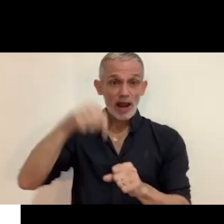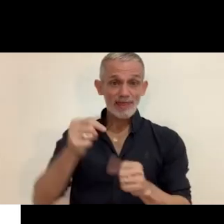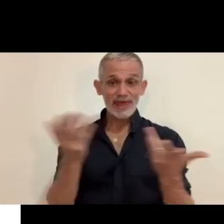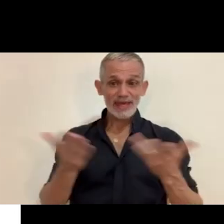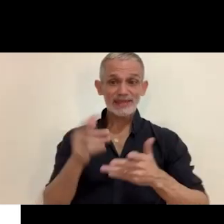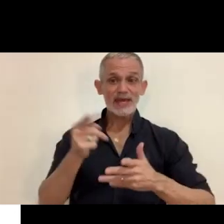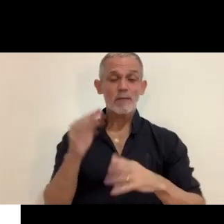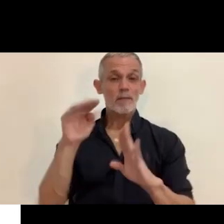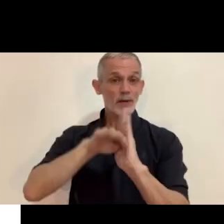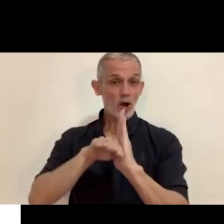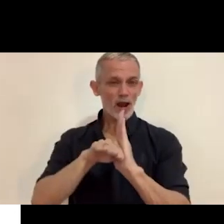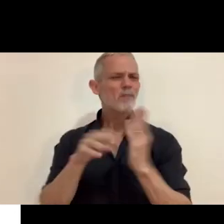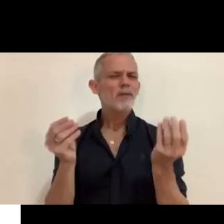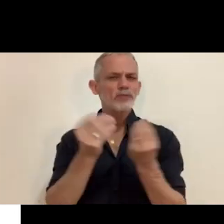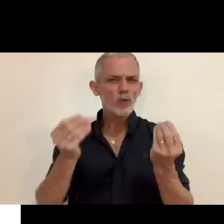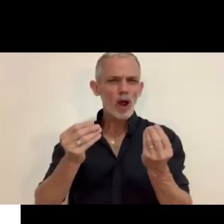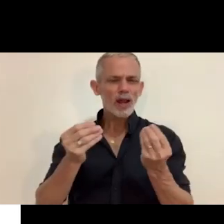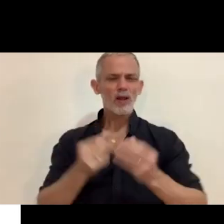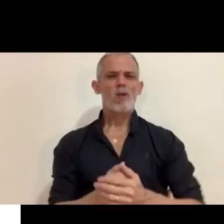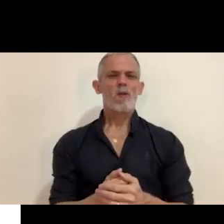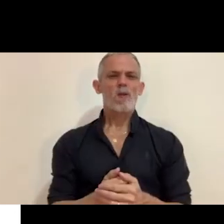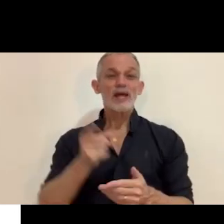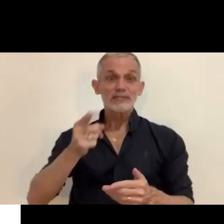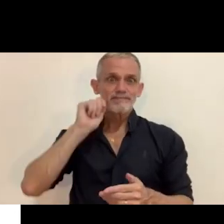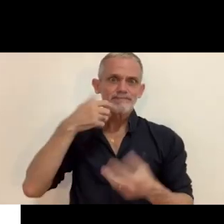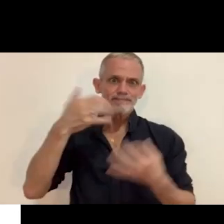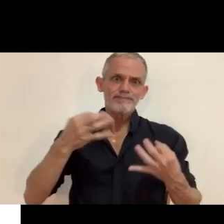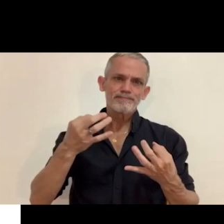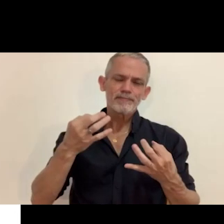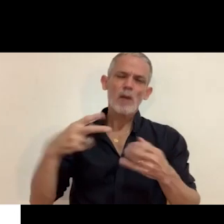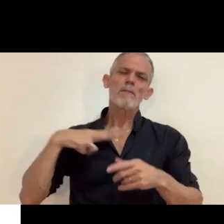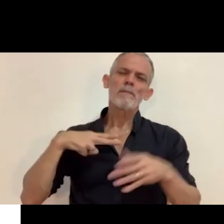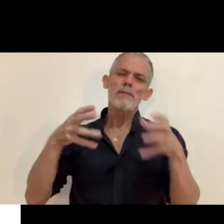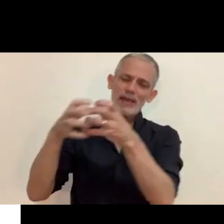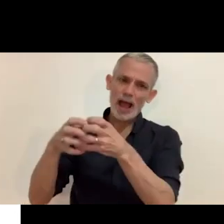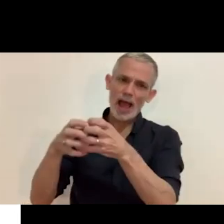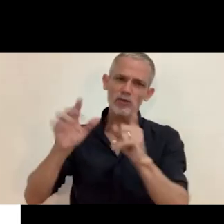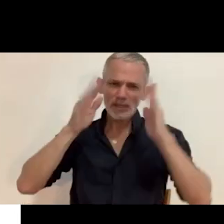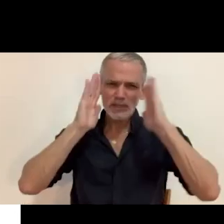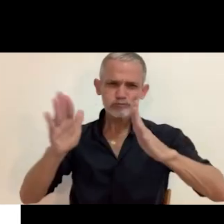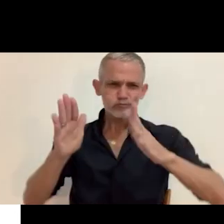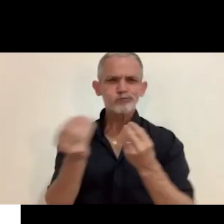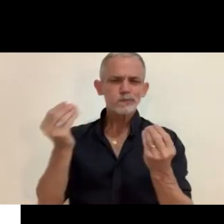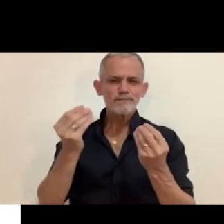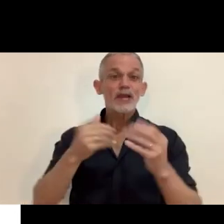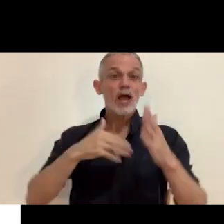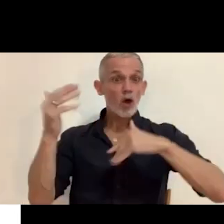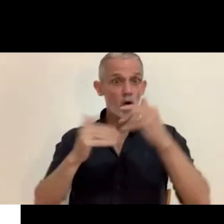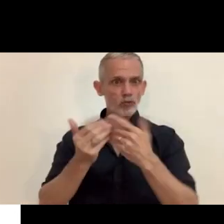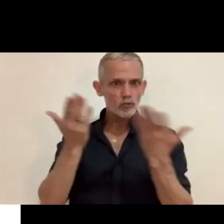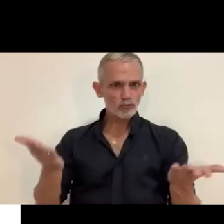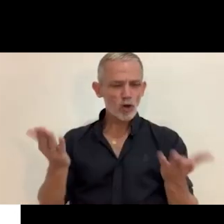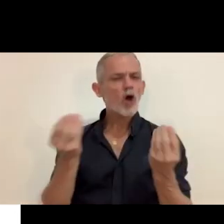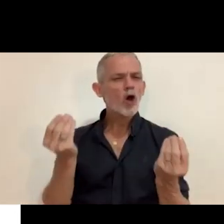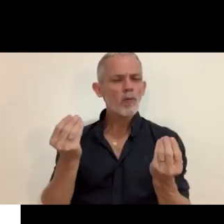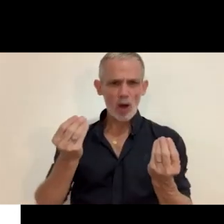ha previsto, y esto es lo atractivo para el sector privado y enfocado a construcción, ha